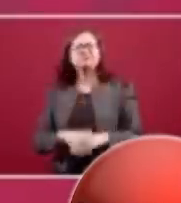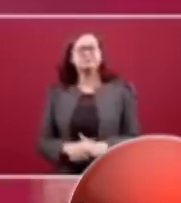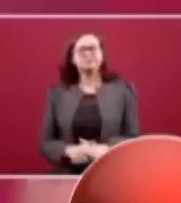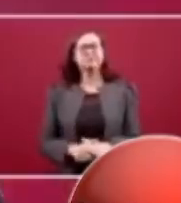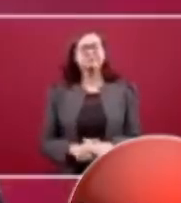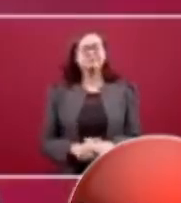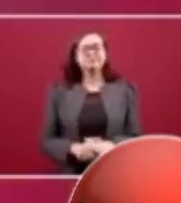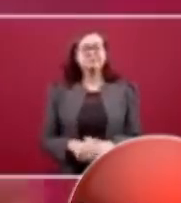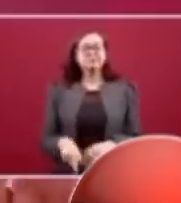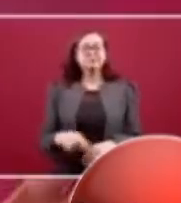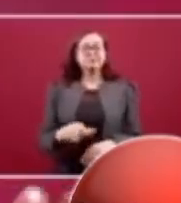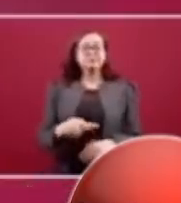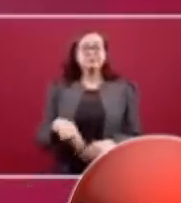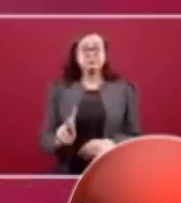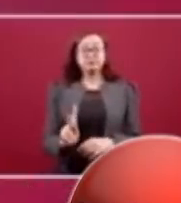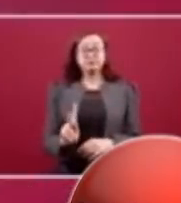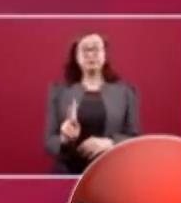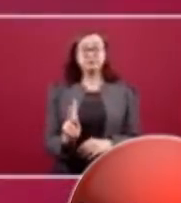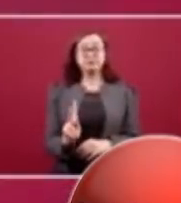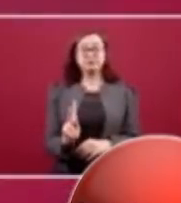pero